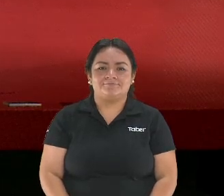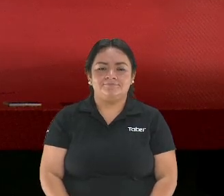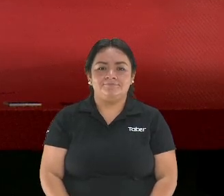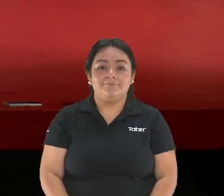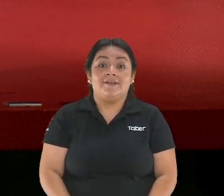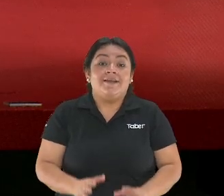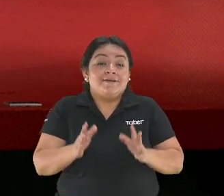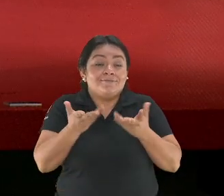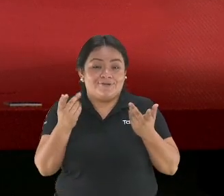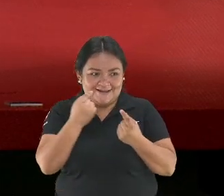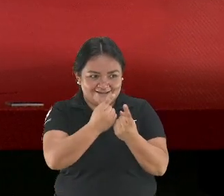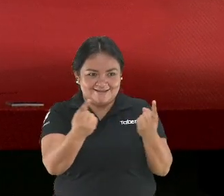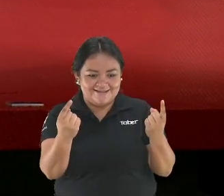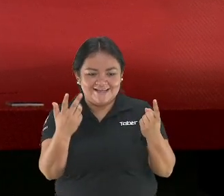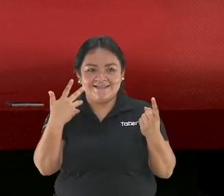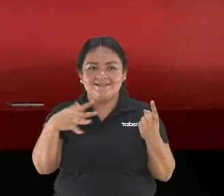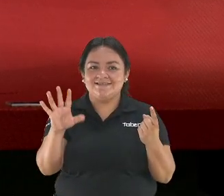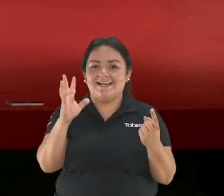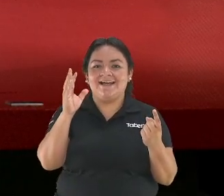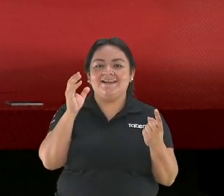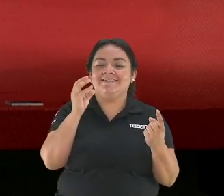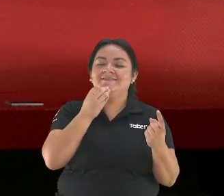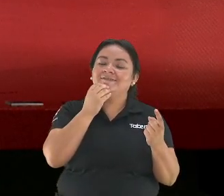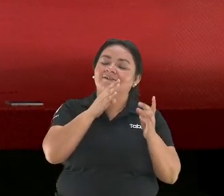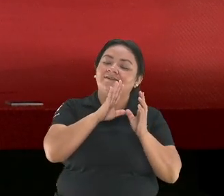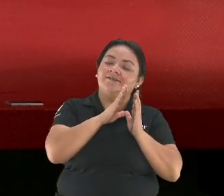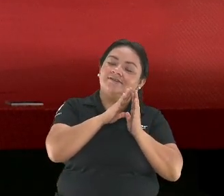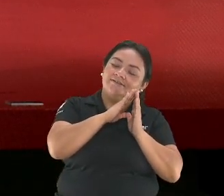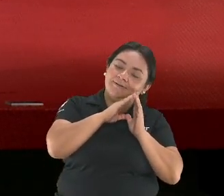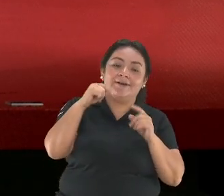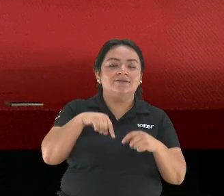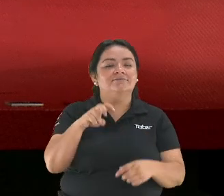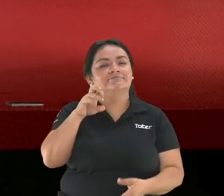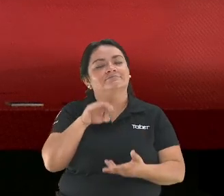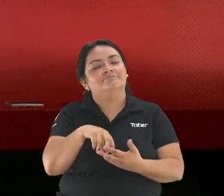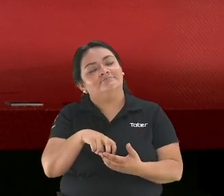porque aquí hay varios que ya están así en la presencia de dios